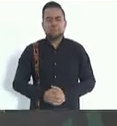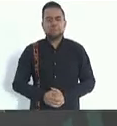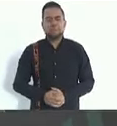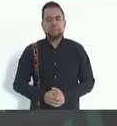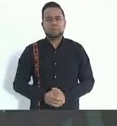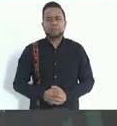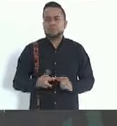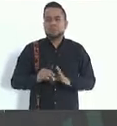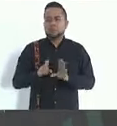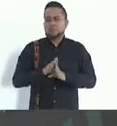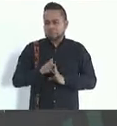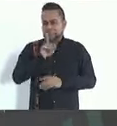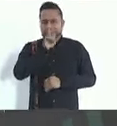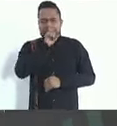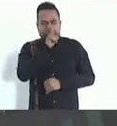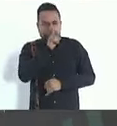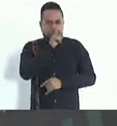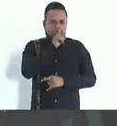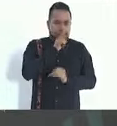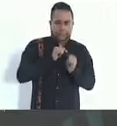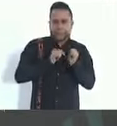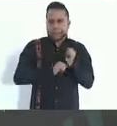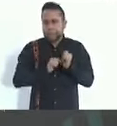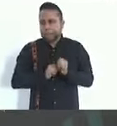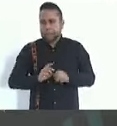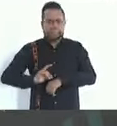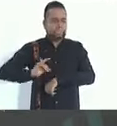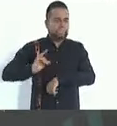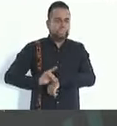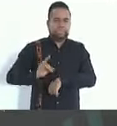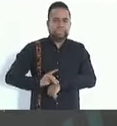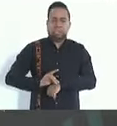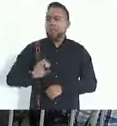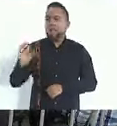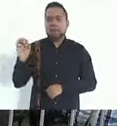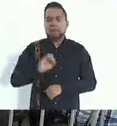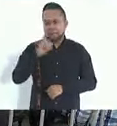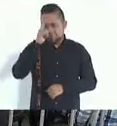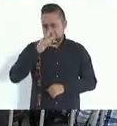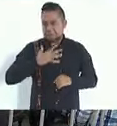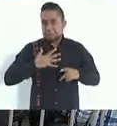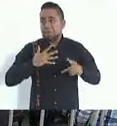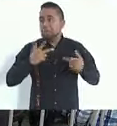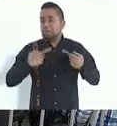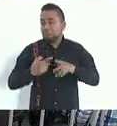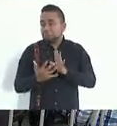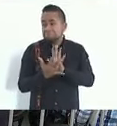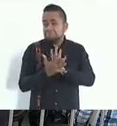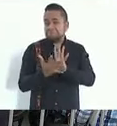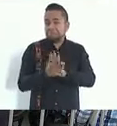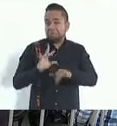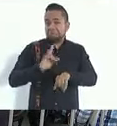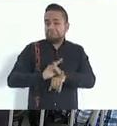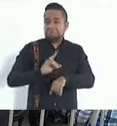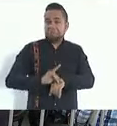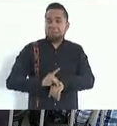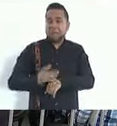una fachada, una simulación de democracia, como sucedía